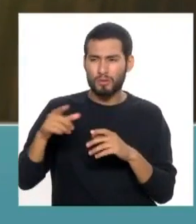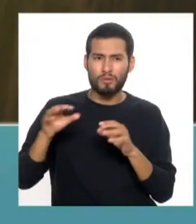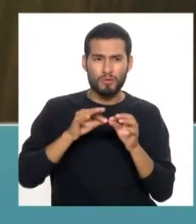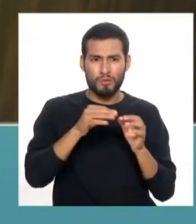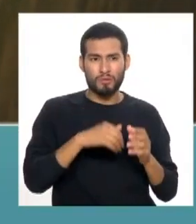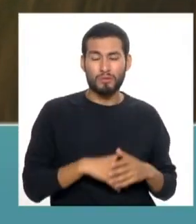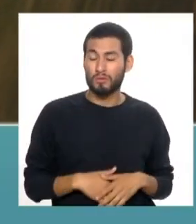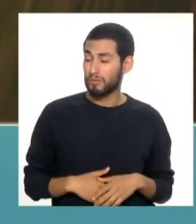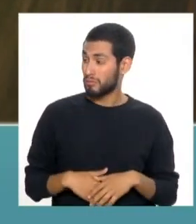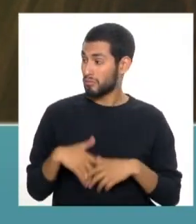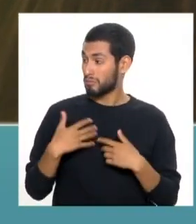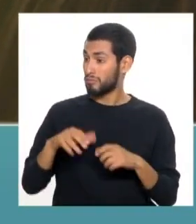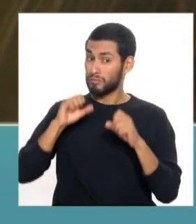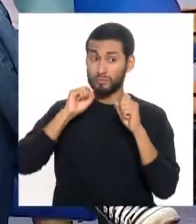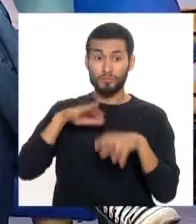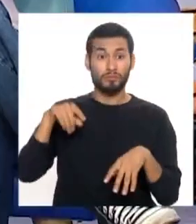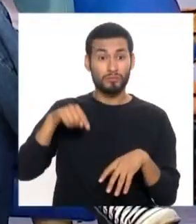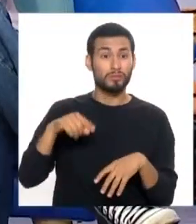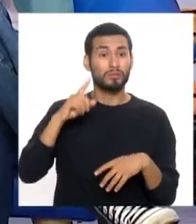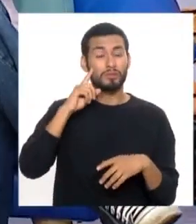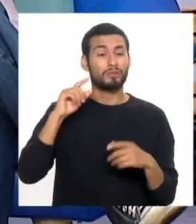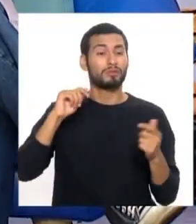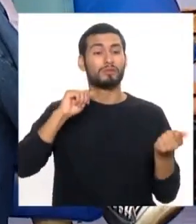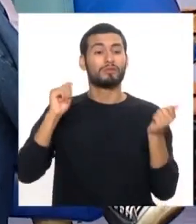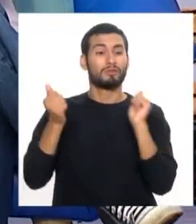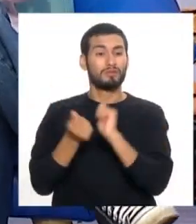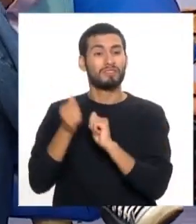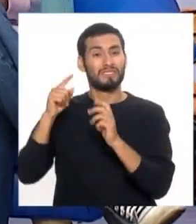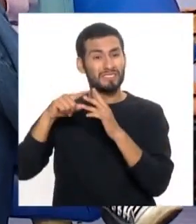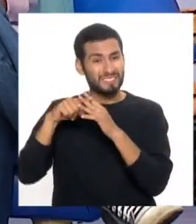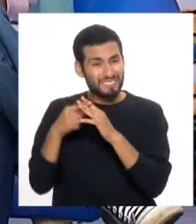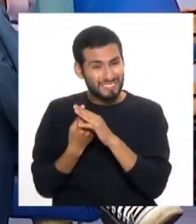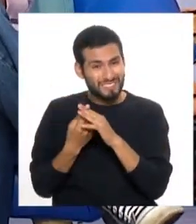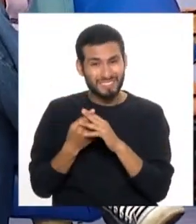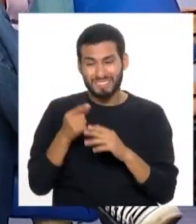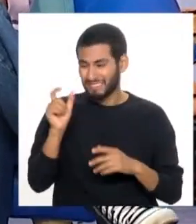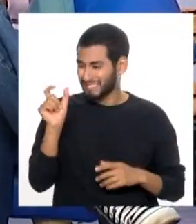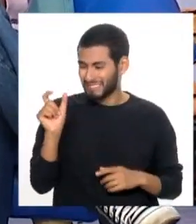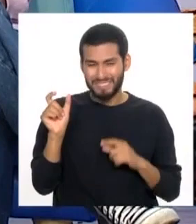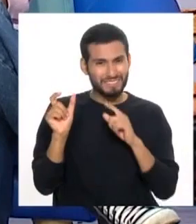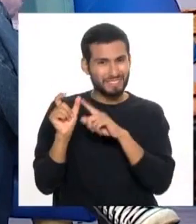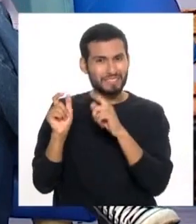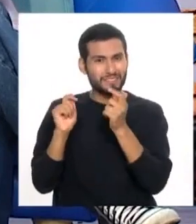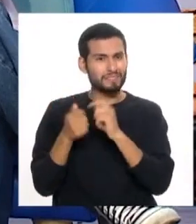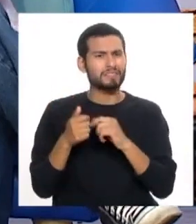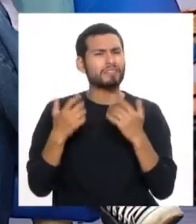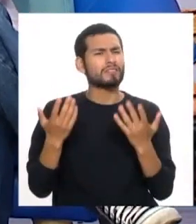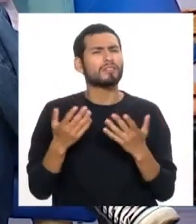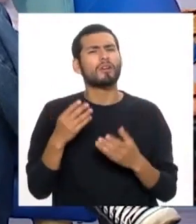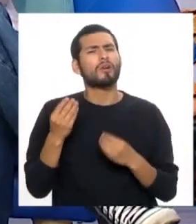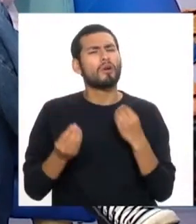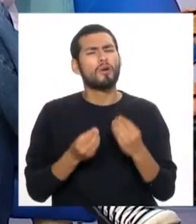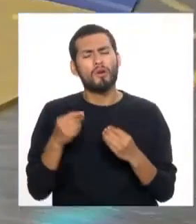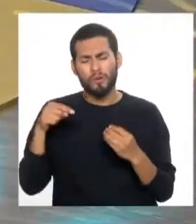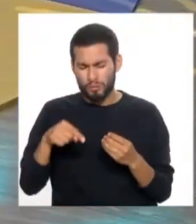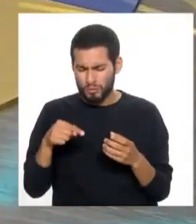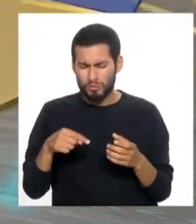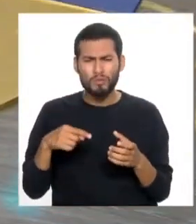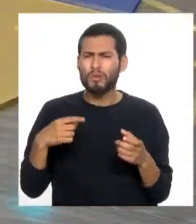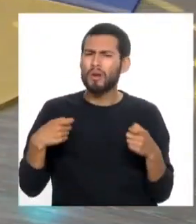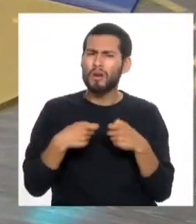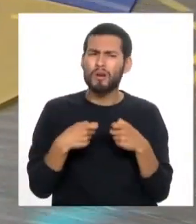Es increíble. Increíble cómo le dio la vuelta partiendo solamente de la pila. Y ahora, ¿y cómo se carga